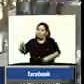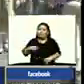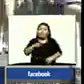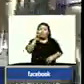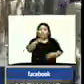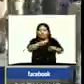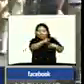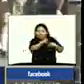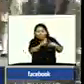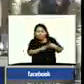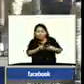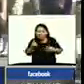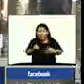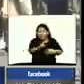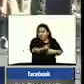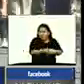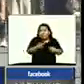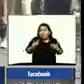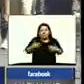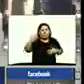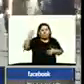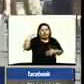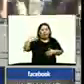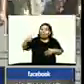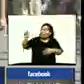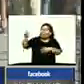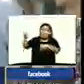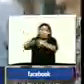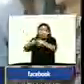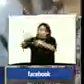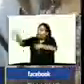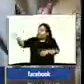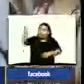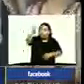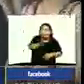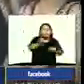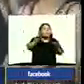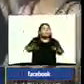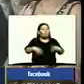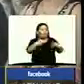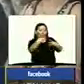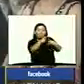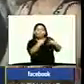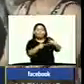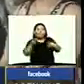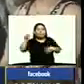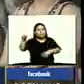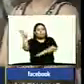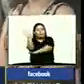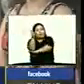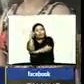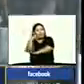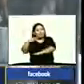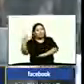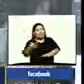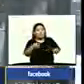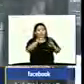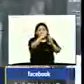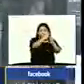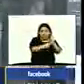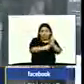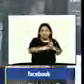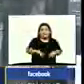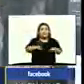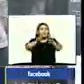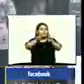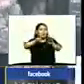descartadas todas las personas que han sido deportadas de Estados Unidos debido a un requisito de la Embajada Norteamericana. Las 6